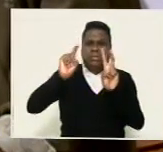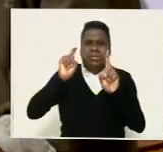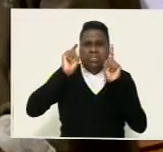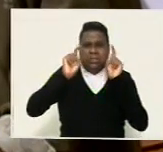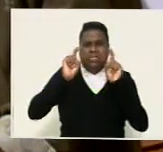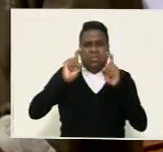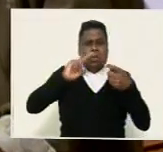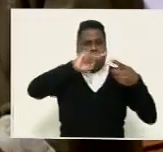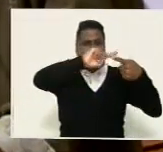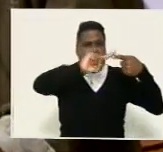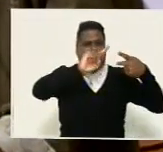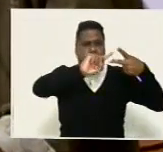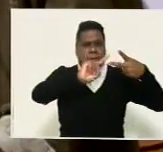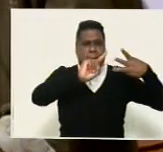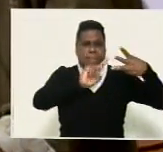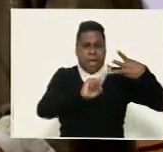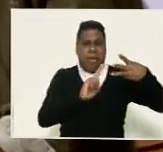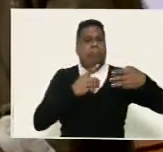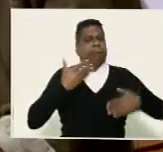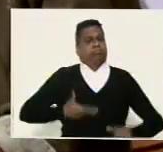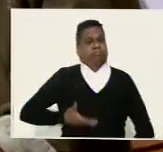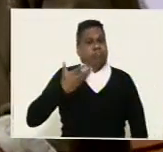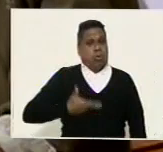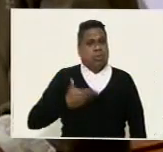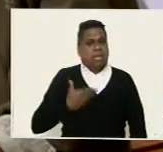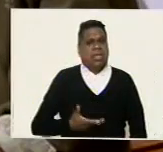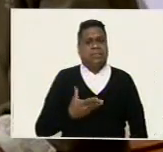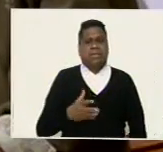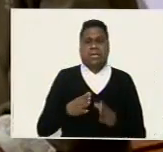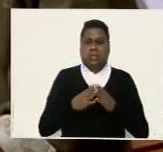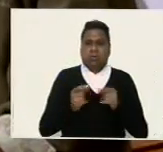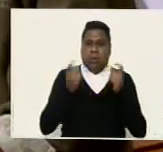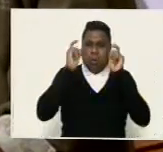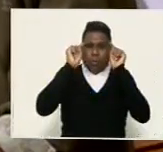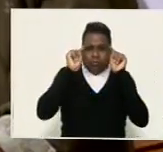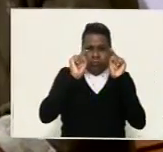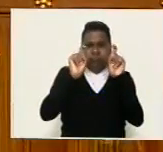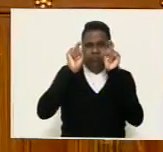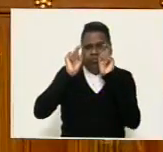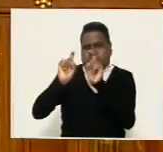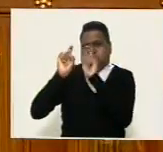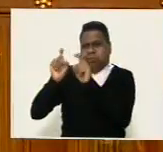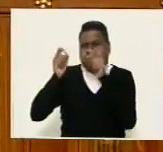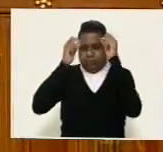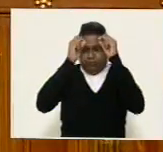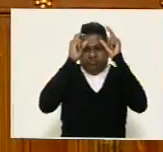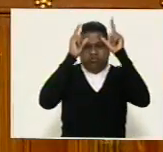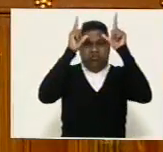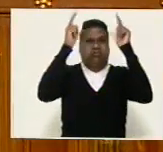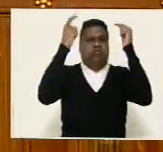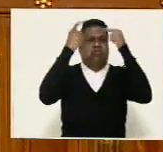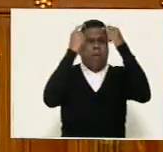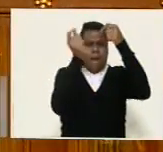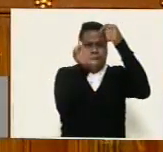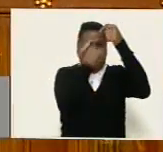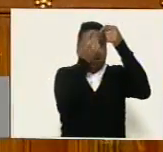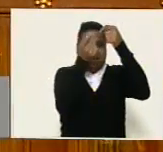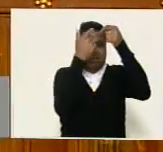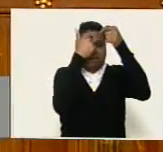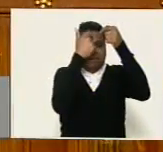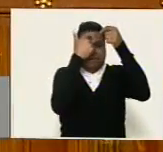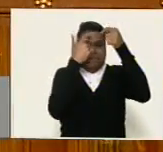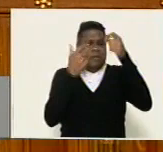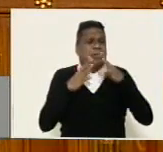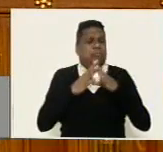que a través de su sapiencia llevó al pueblo, fue generando una conciencia para la